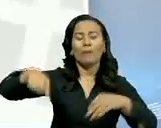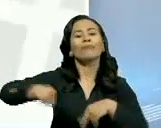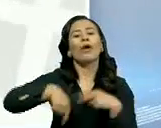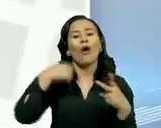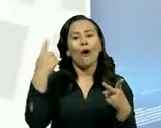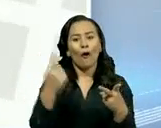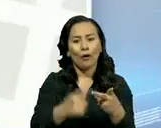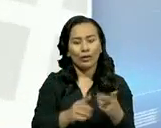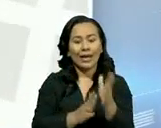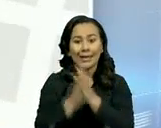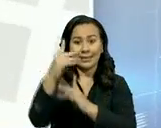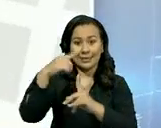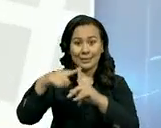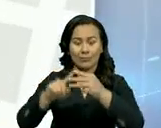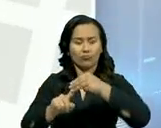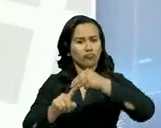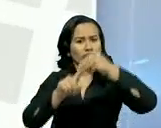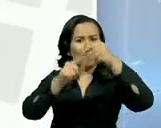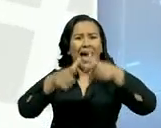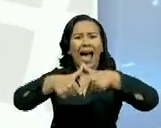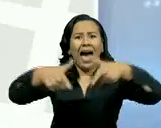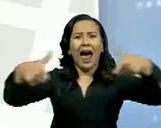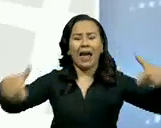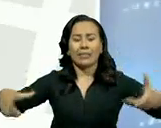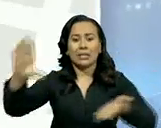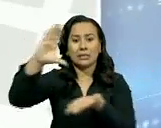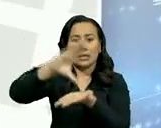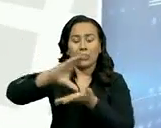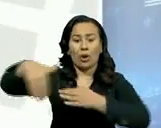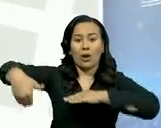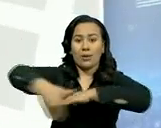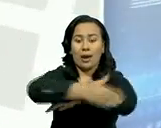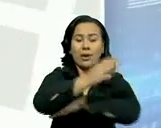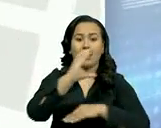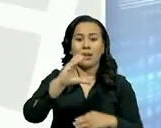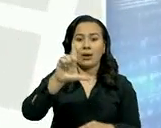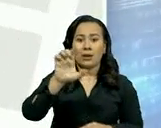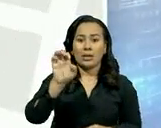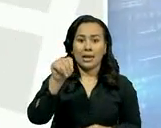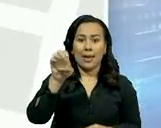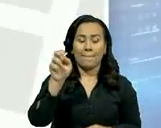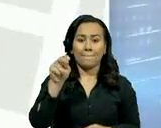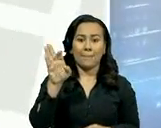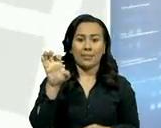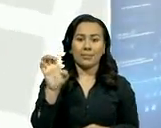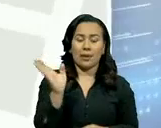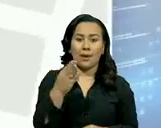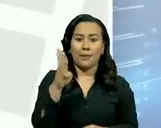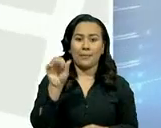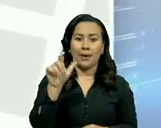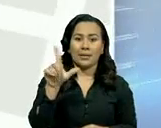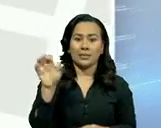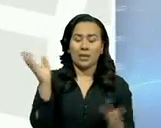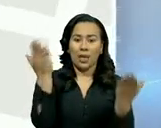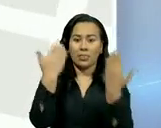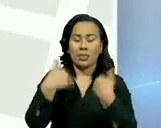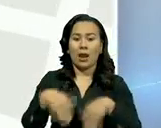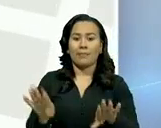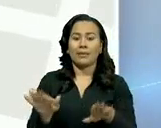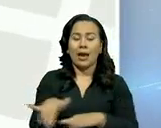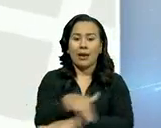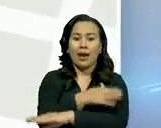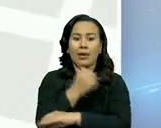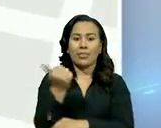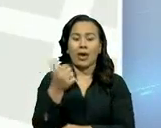es la catedral a las 10 de la mañana. La calle Vallén, Chile, Colón, Rumichaca, para concluir en la calle 10